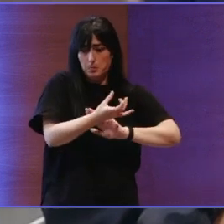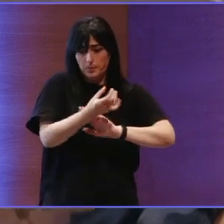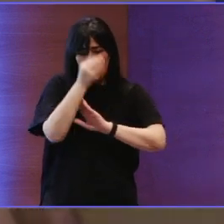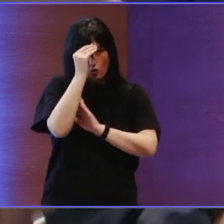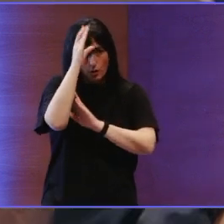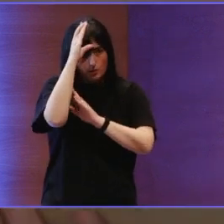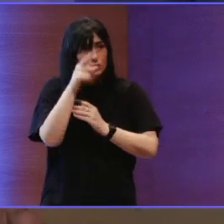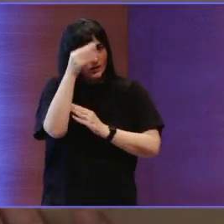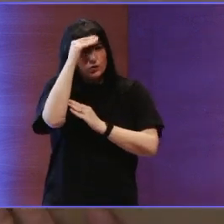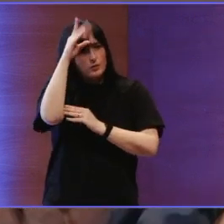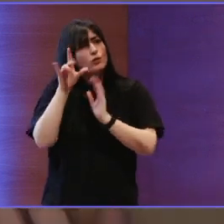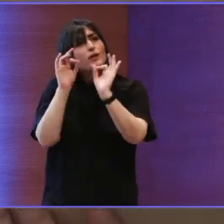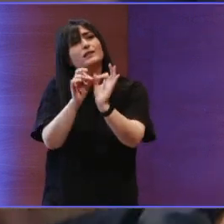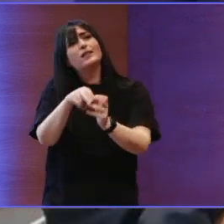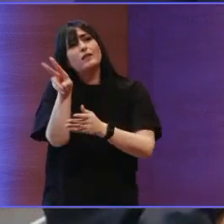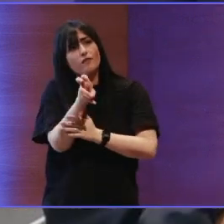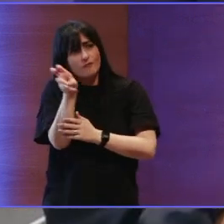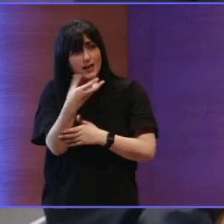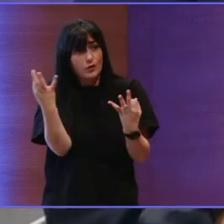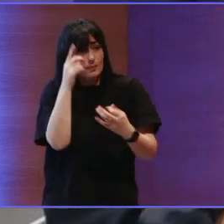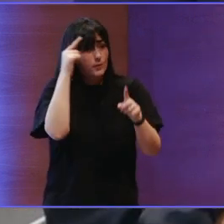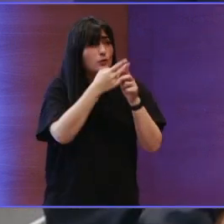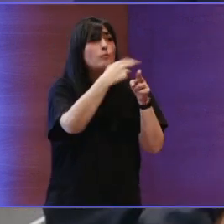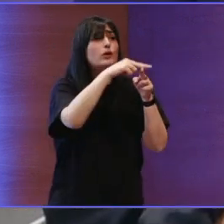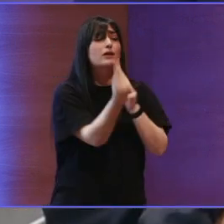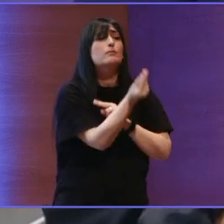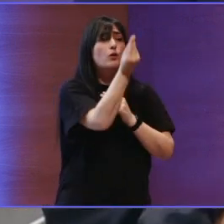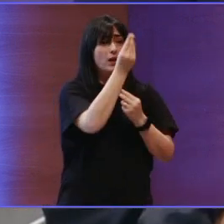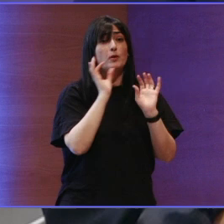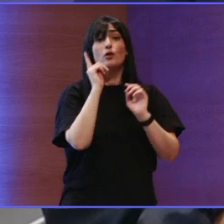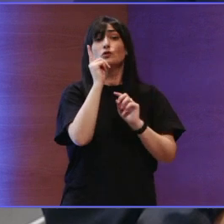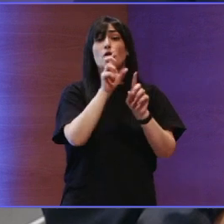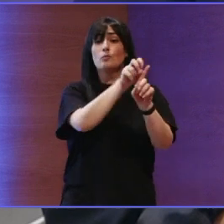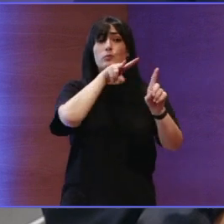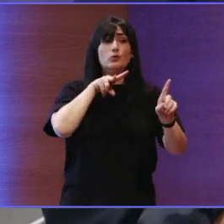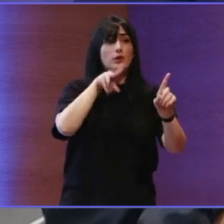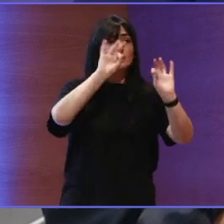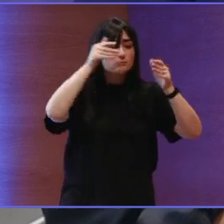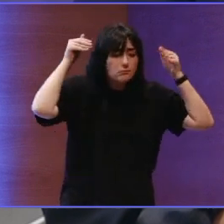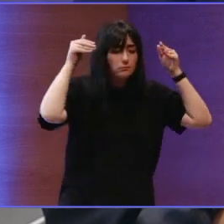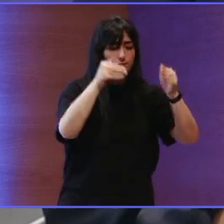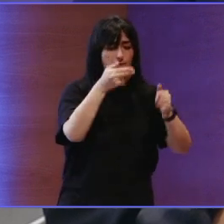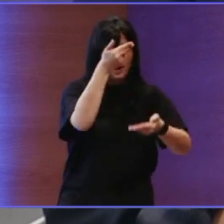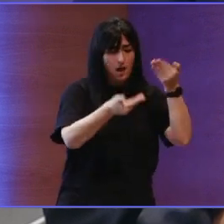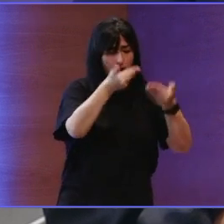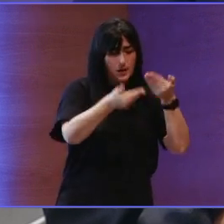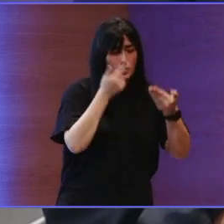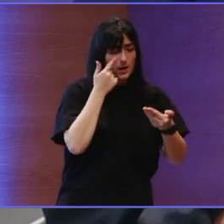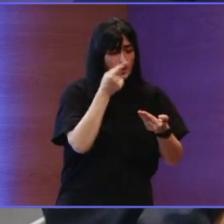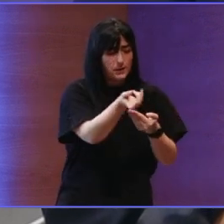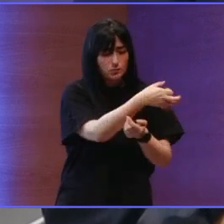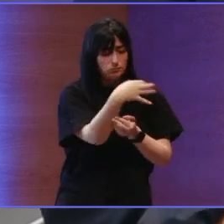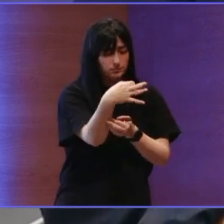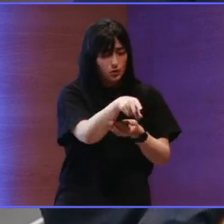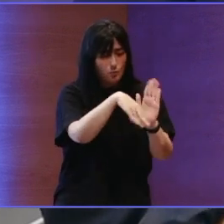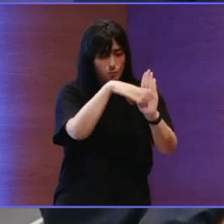conocimiento sea útil para para mejorar las políticas pero no solo desde una perspectiva muy centrada en evaluar la efectividad específica de un